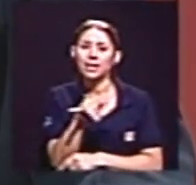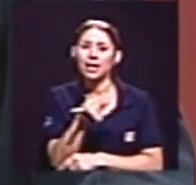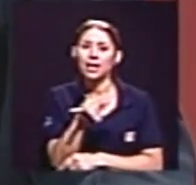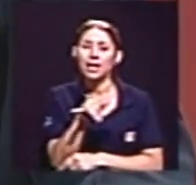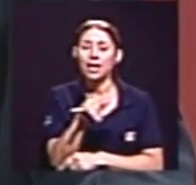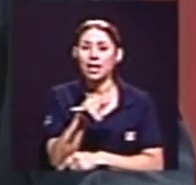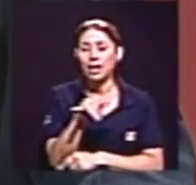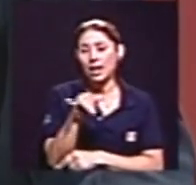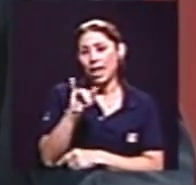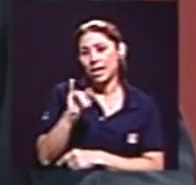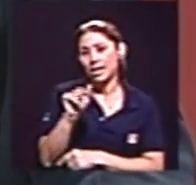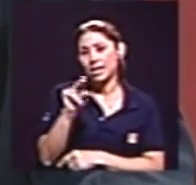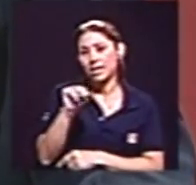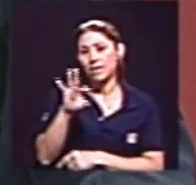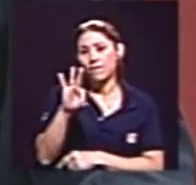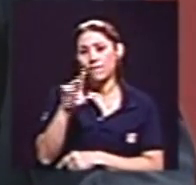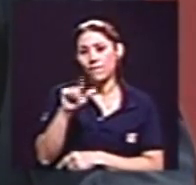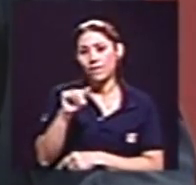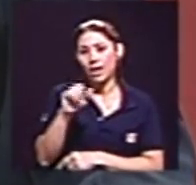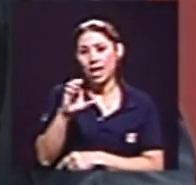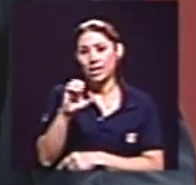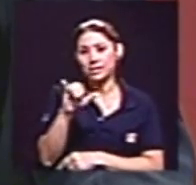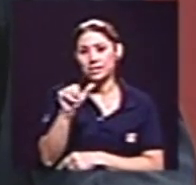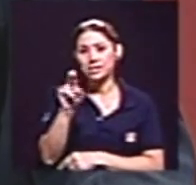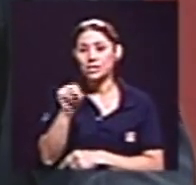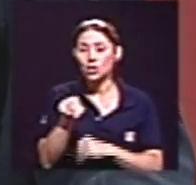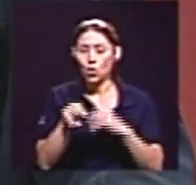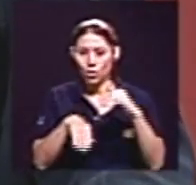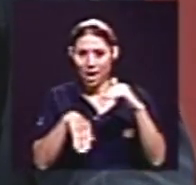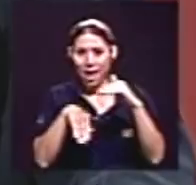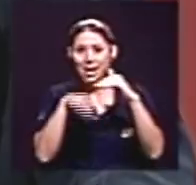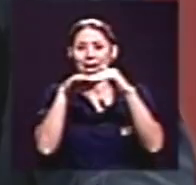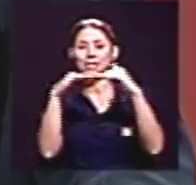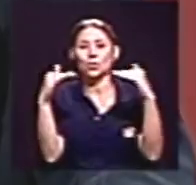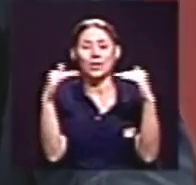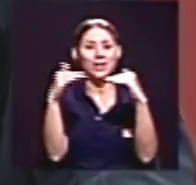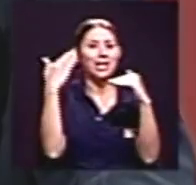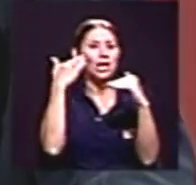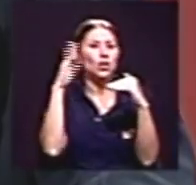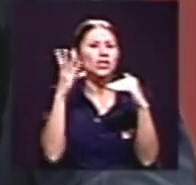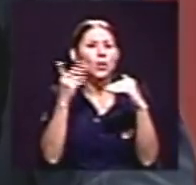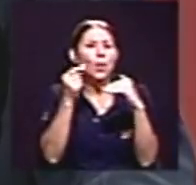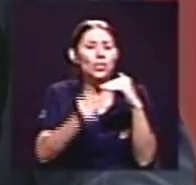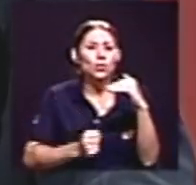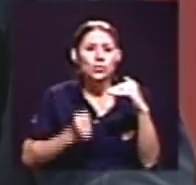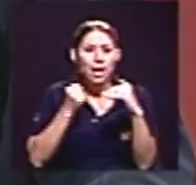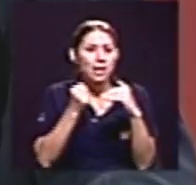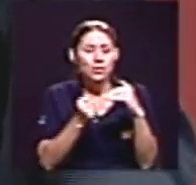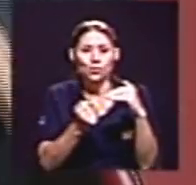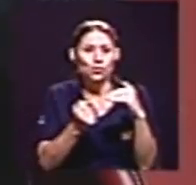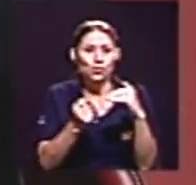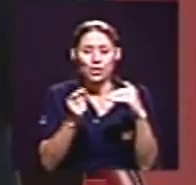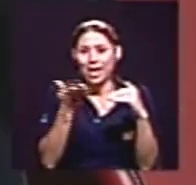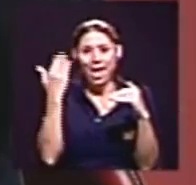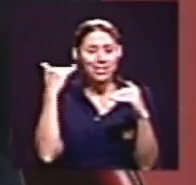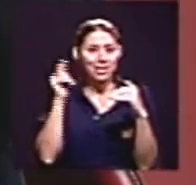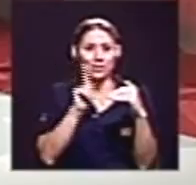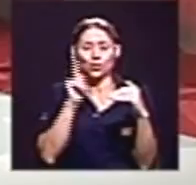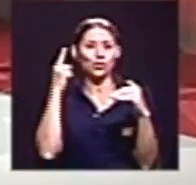la inflación alcanza un nivel que no sé siquiera cuántos años hay que no se ha alcanzado, de manera